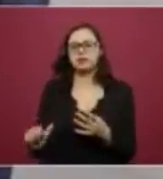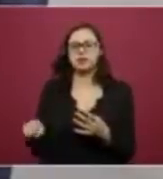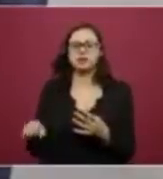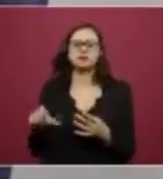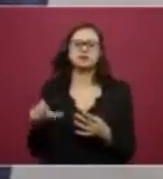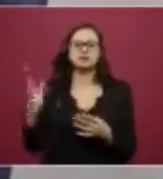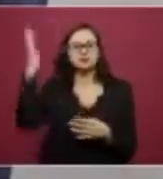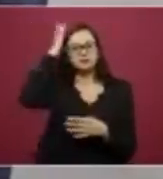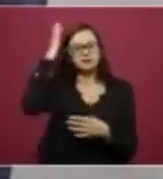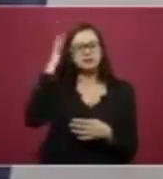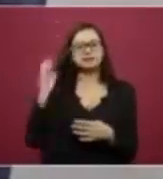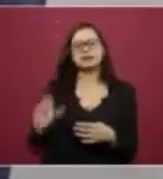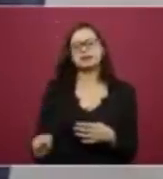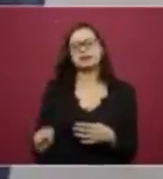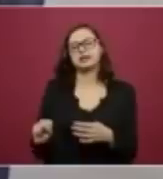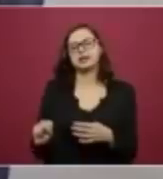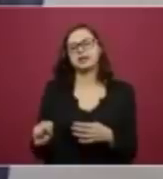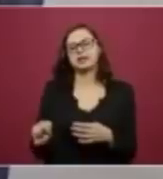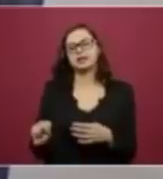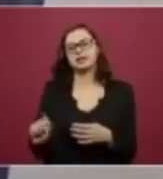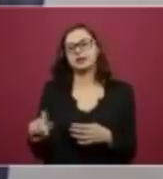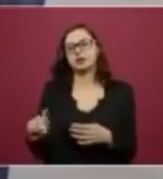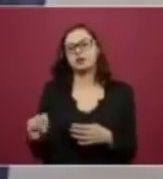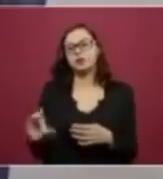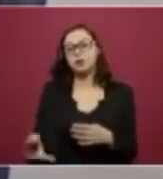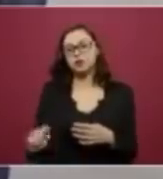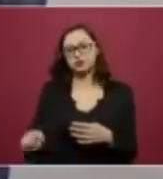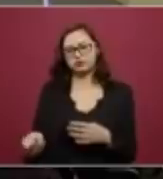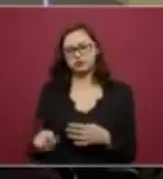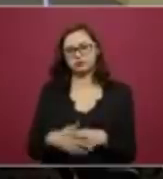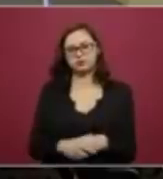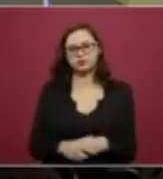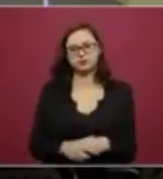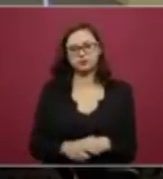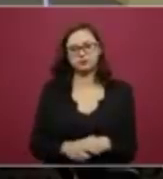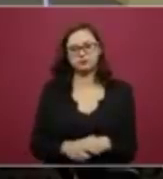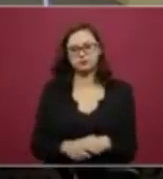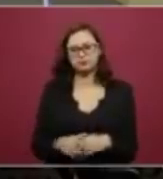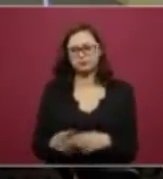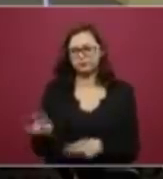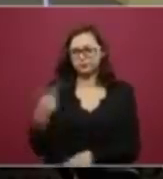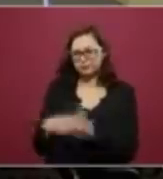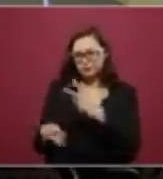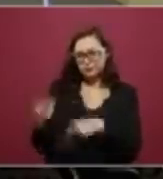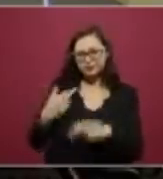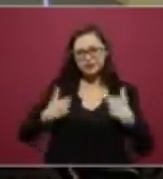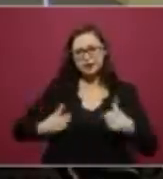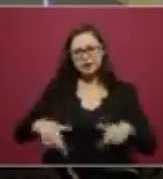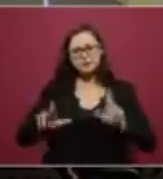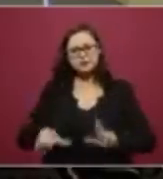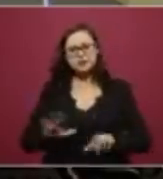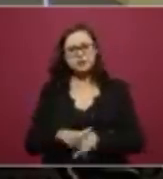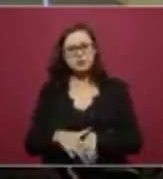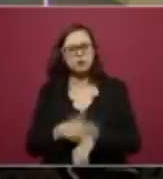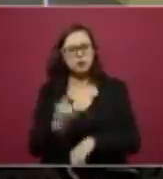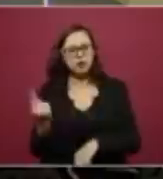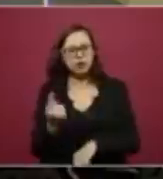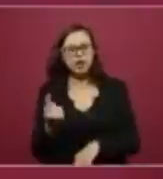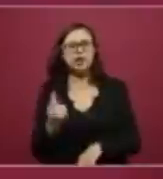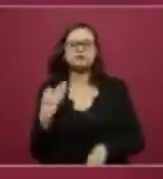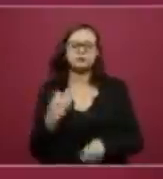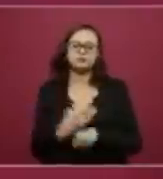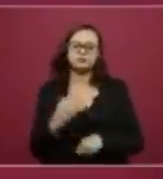y Transportes, porque se van a presentar